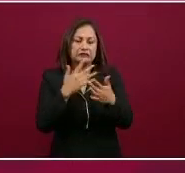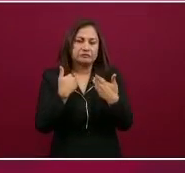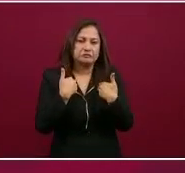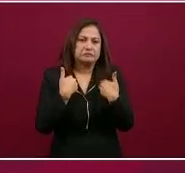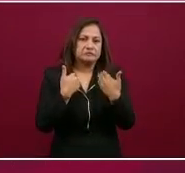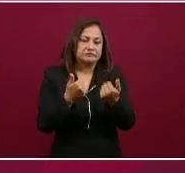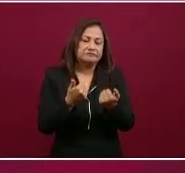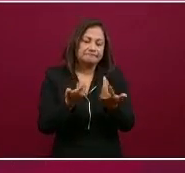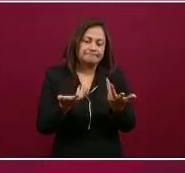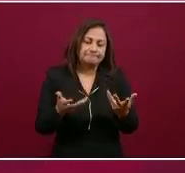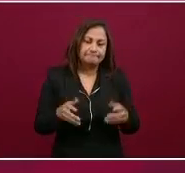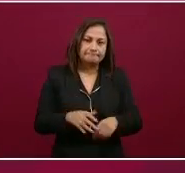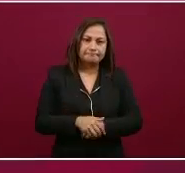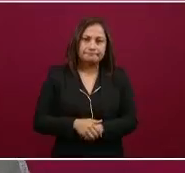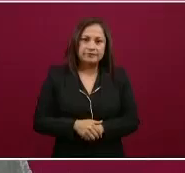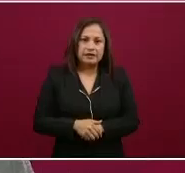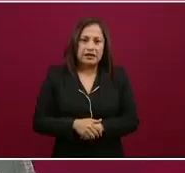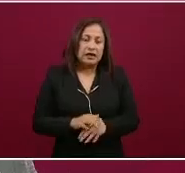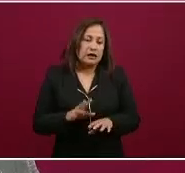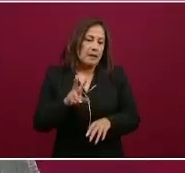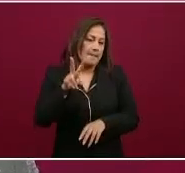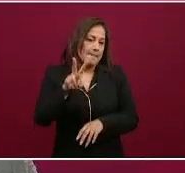no de inmediato,